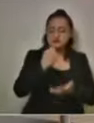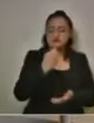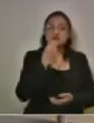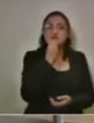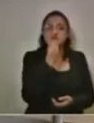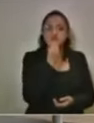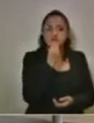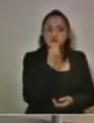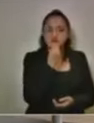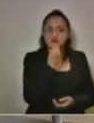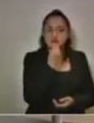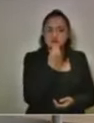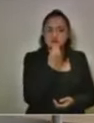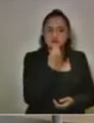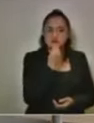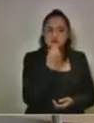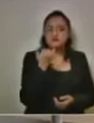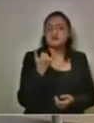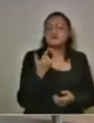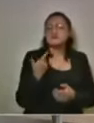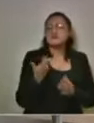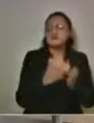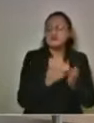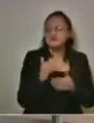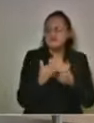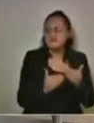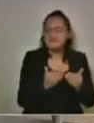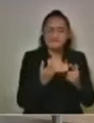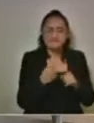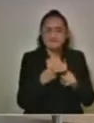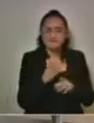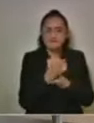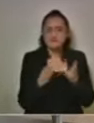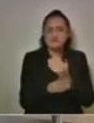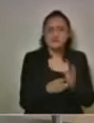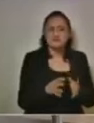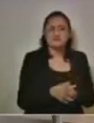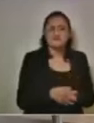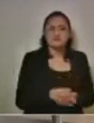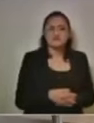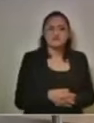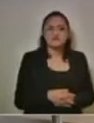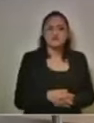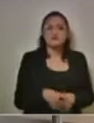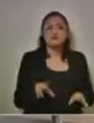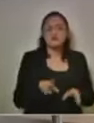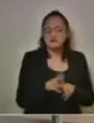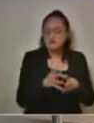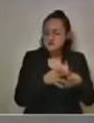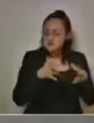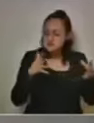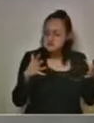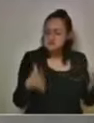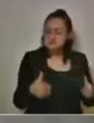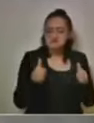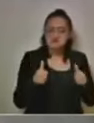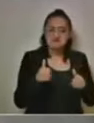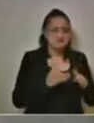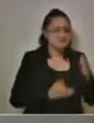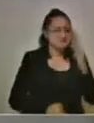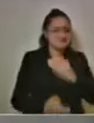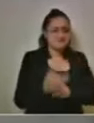que tes alimenticios e higiénicos este fue de enorme éxito